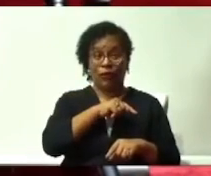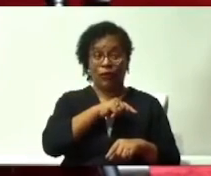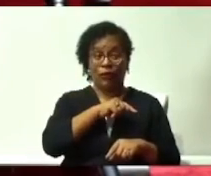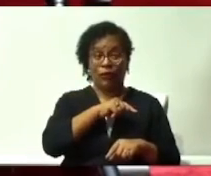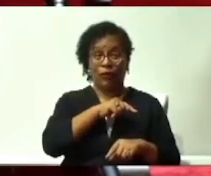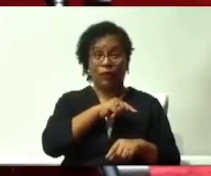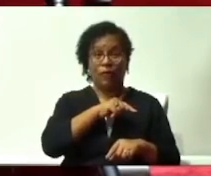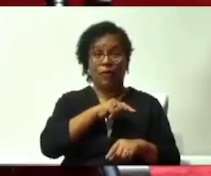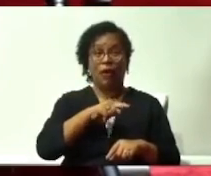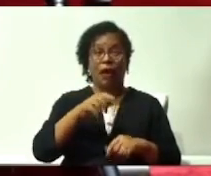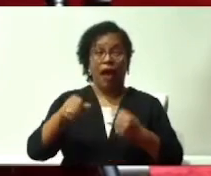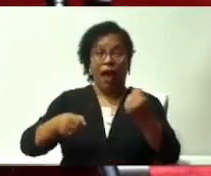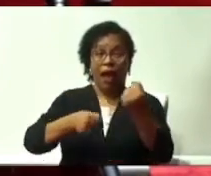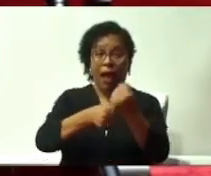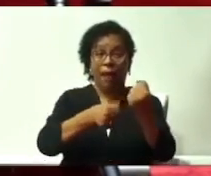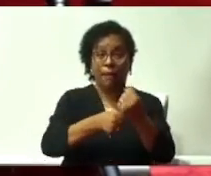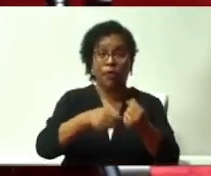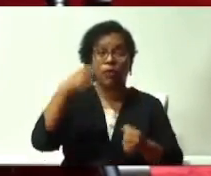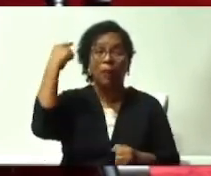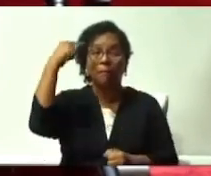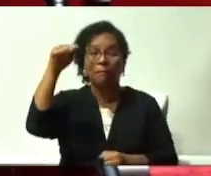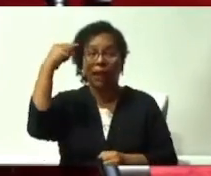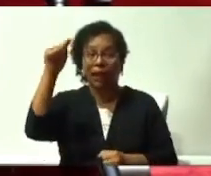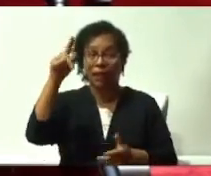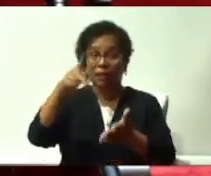no es para que rindan chelitos.